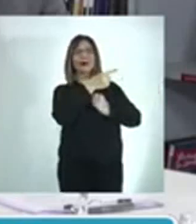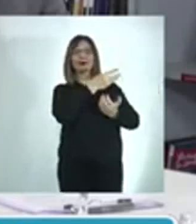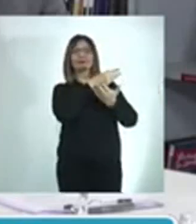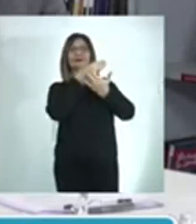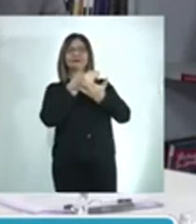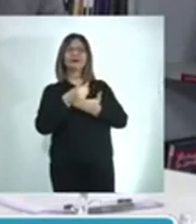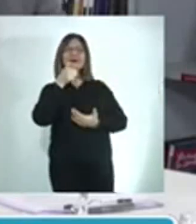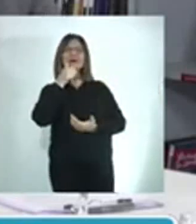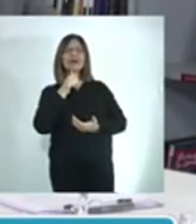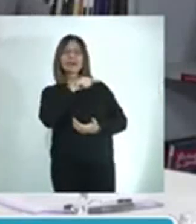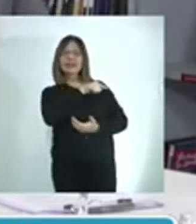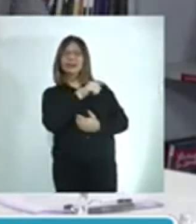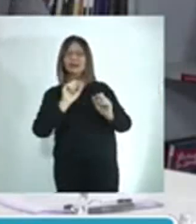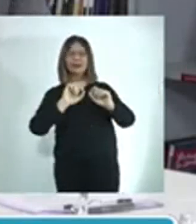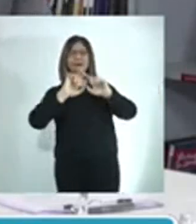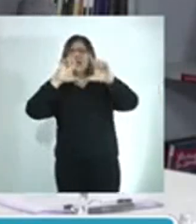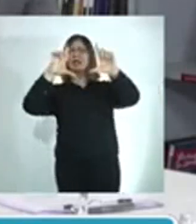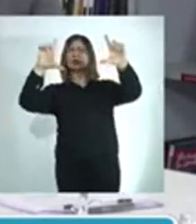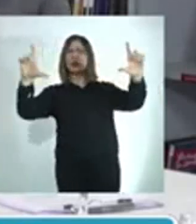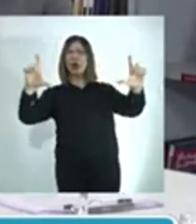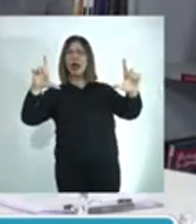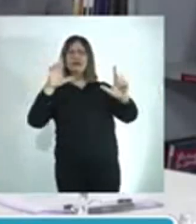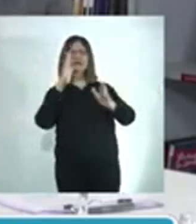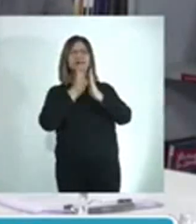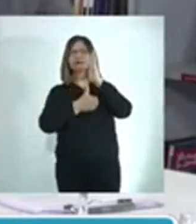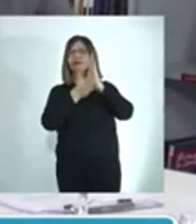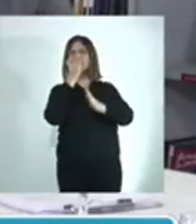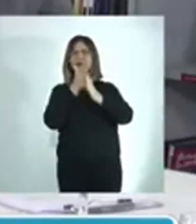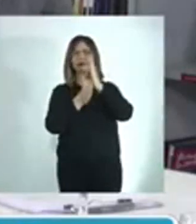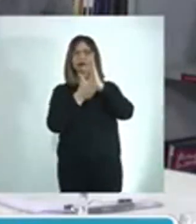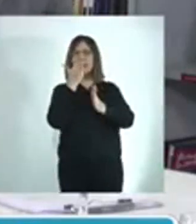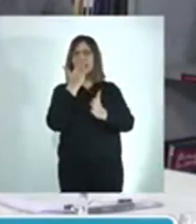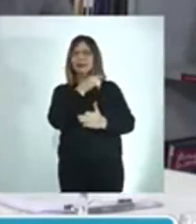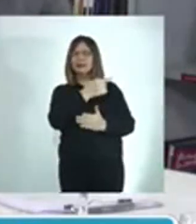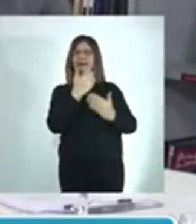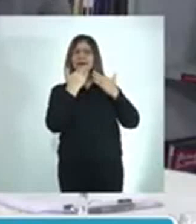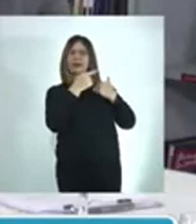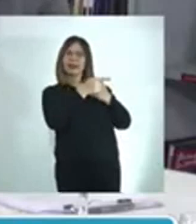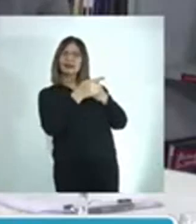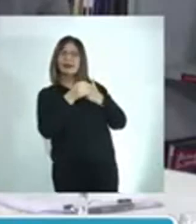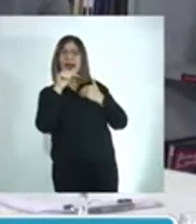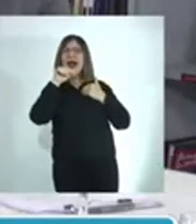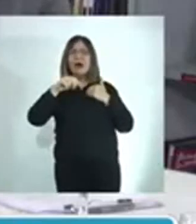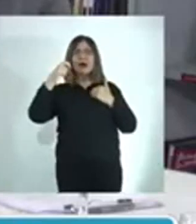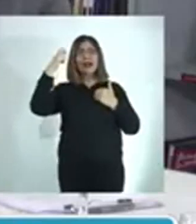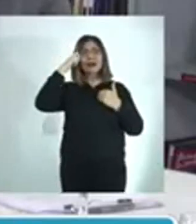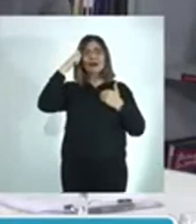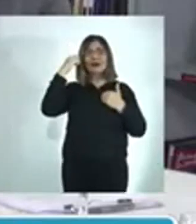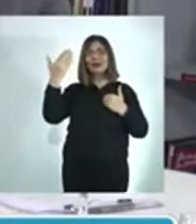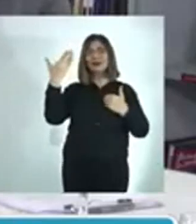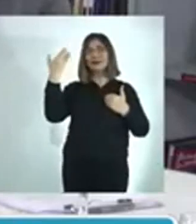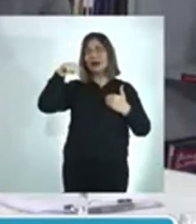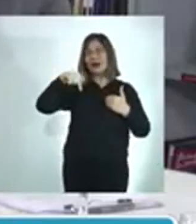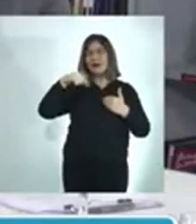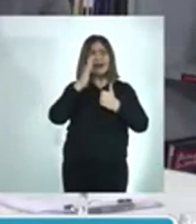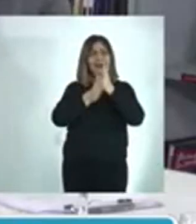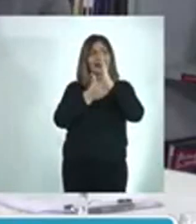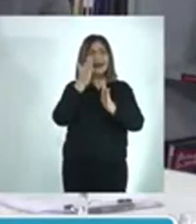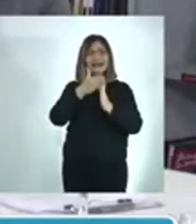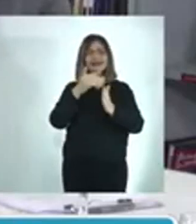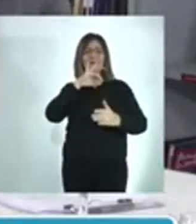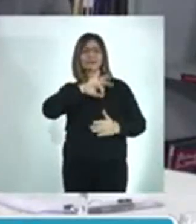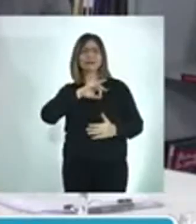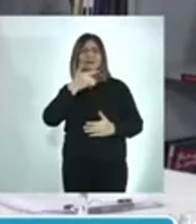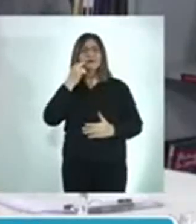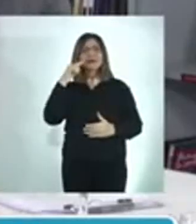través de la plataforma Formar. Hoy tenemos el cuarto Congreso Internacional de Educación totalmente gratuito, no solo para